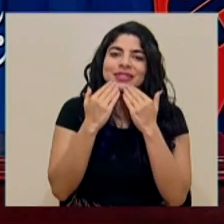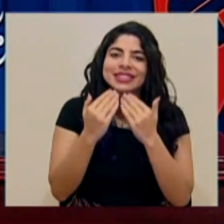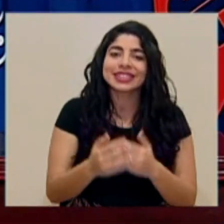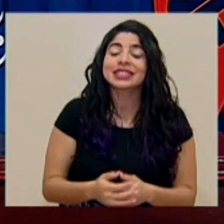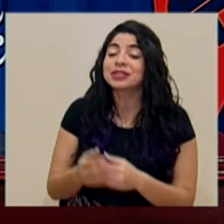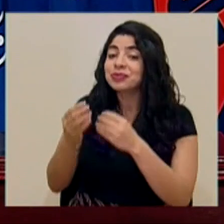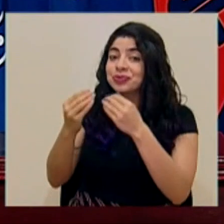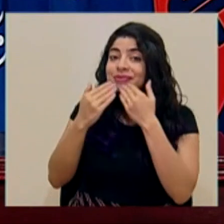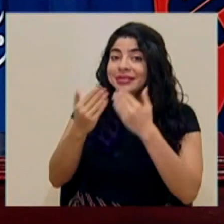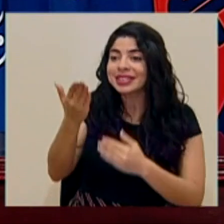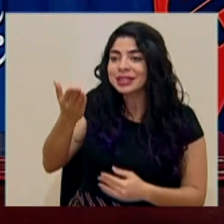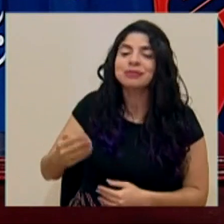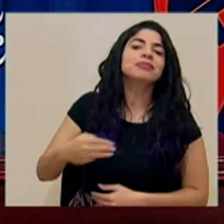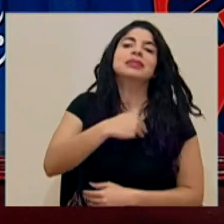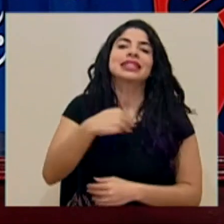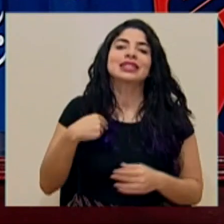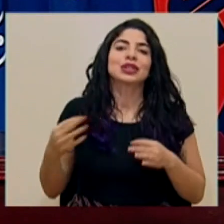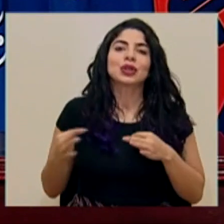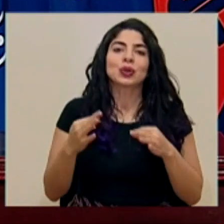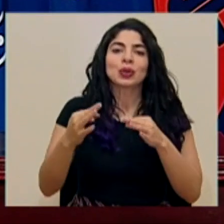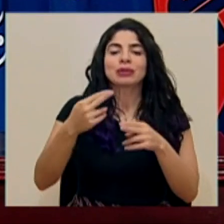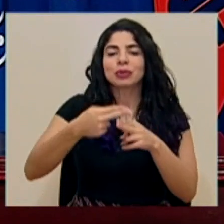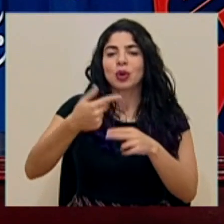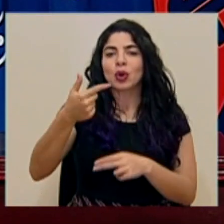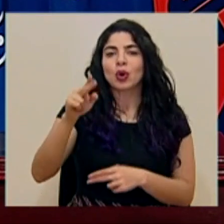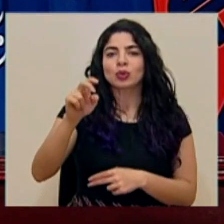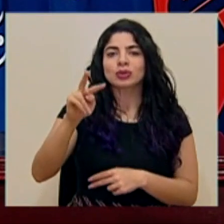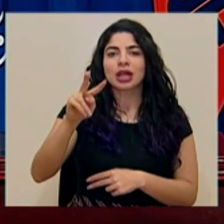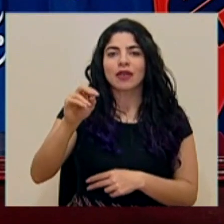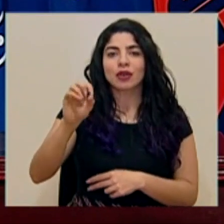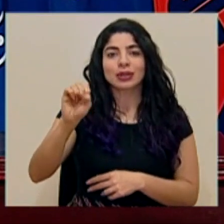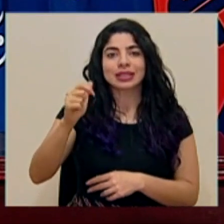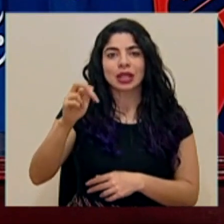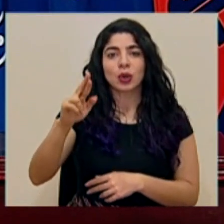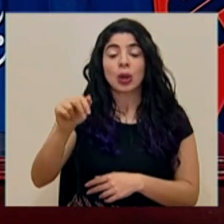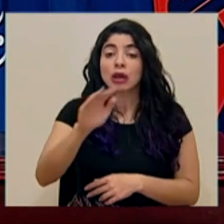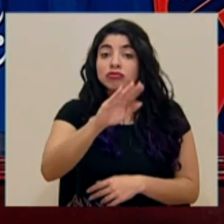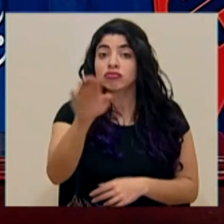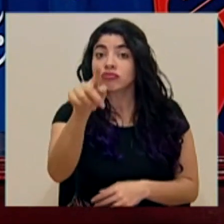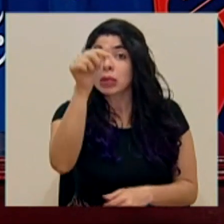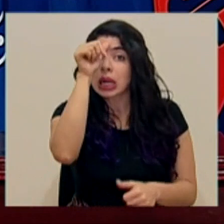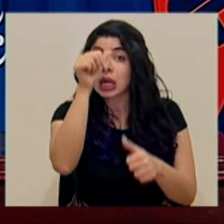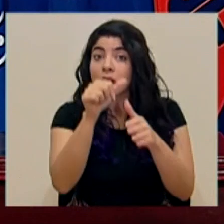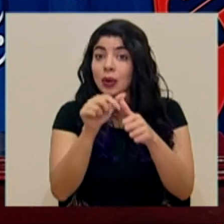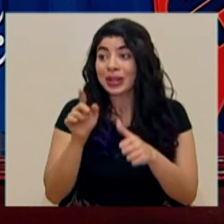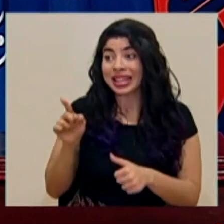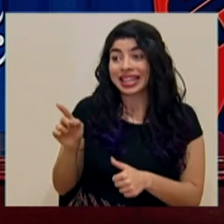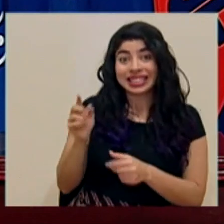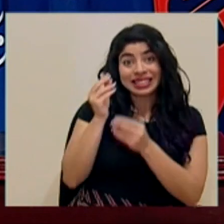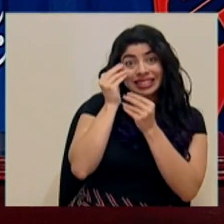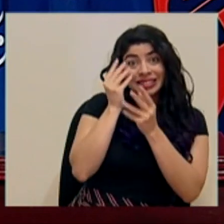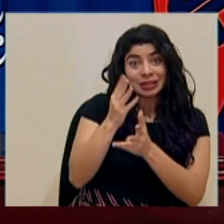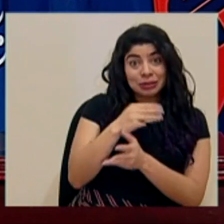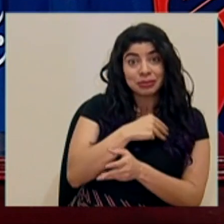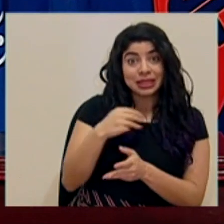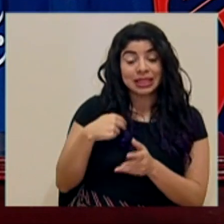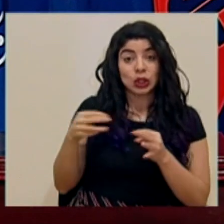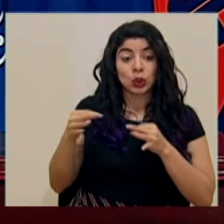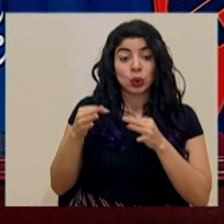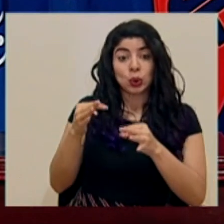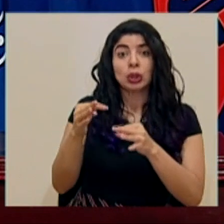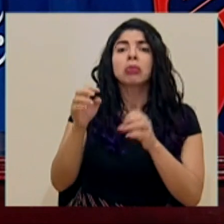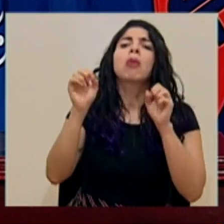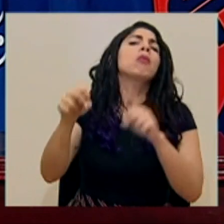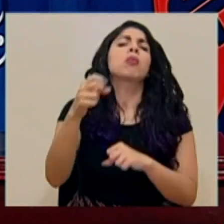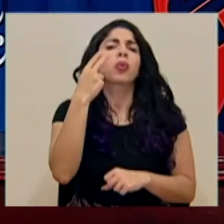Muchas gracias al ministro de Turismo, el señor Gustavo Segura. Les recordamos que esta información ofrecida por el ministro de Turismo